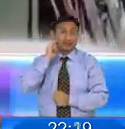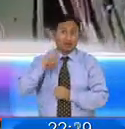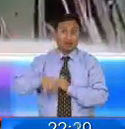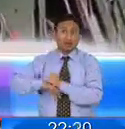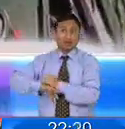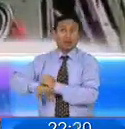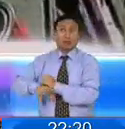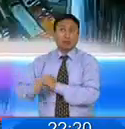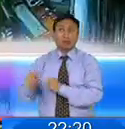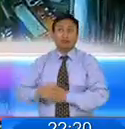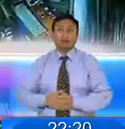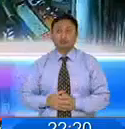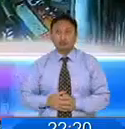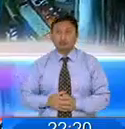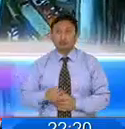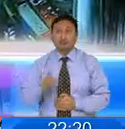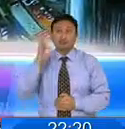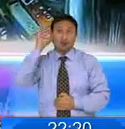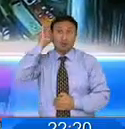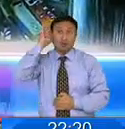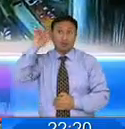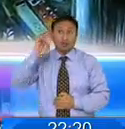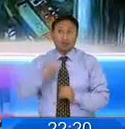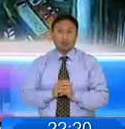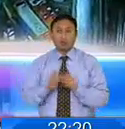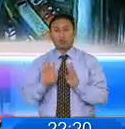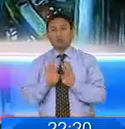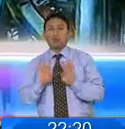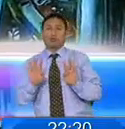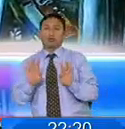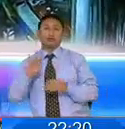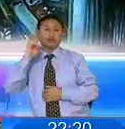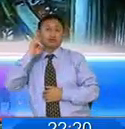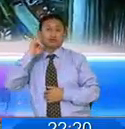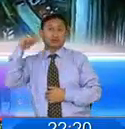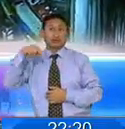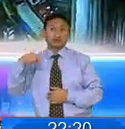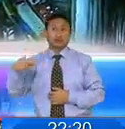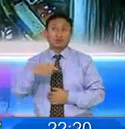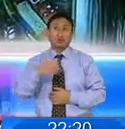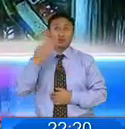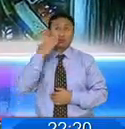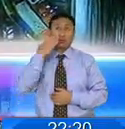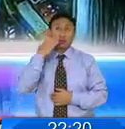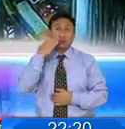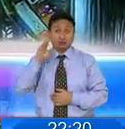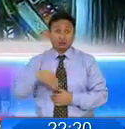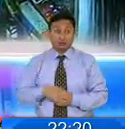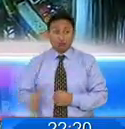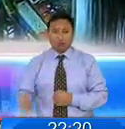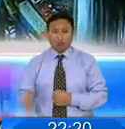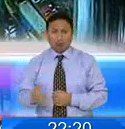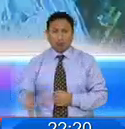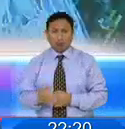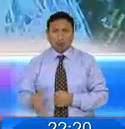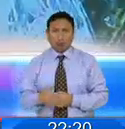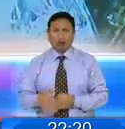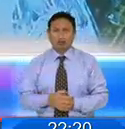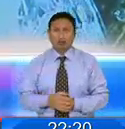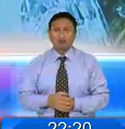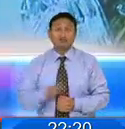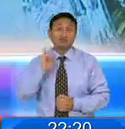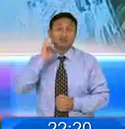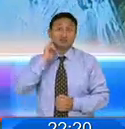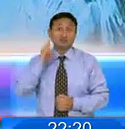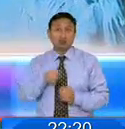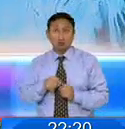de la caja. Las mujeres sirven de cortina mientras la niña y quien sería su madre aprovechan el descuido para que la pequeña